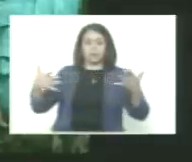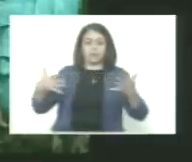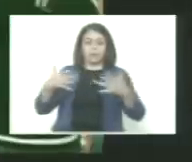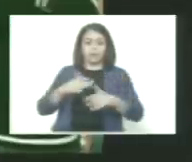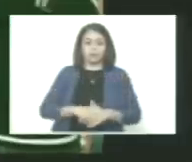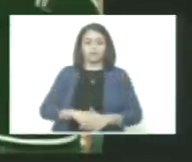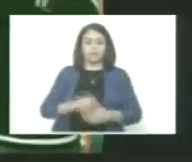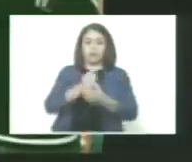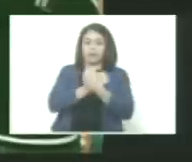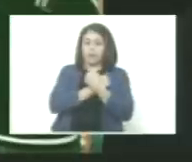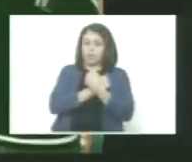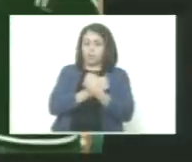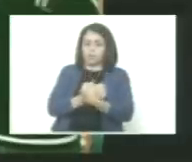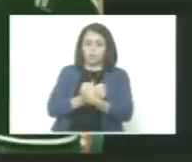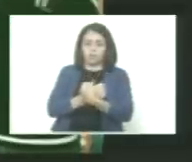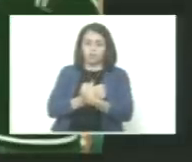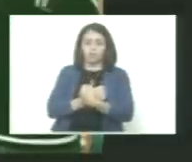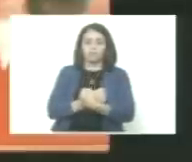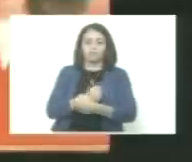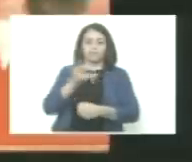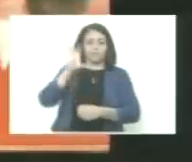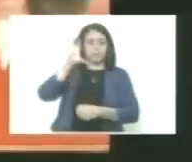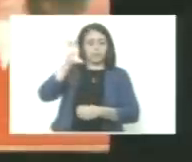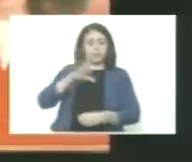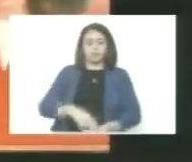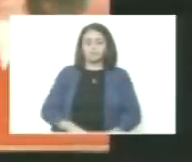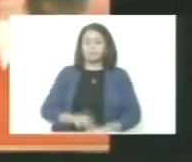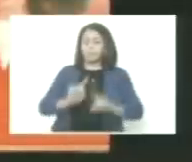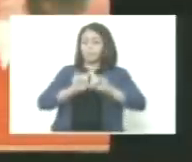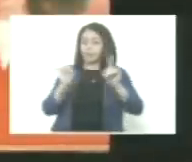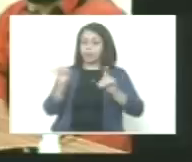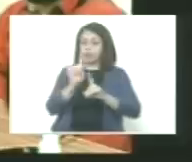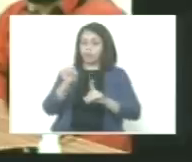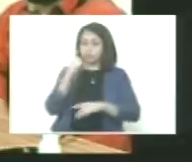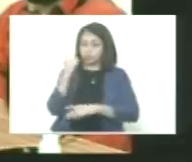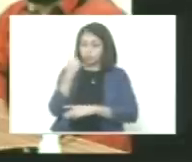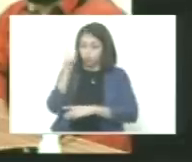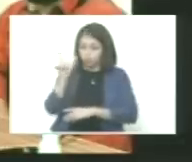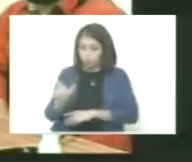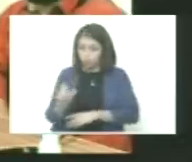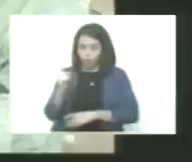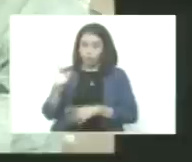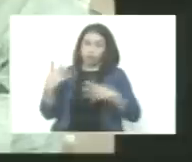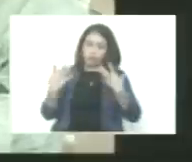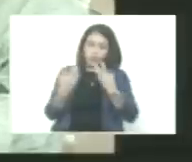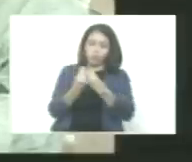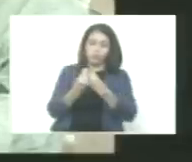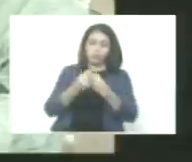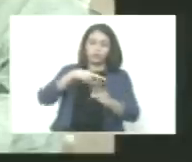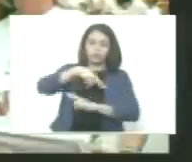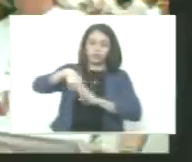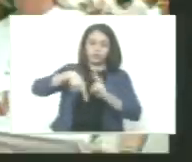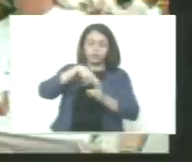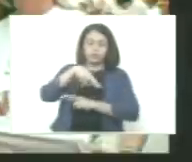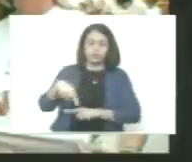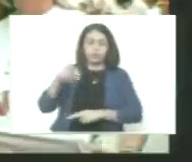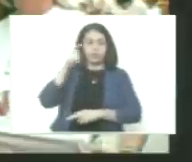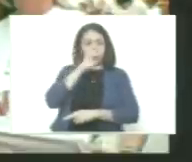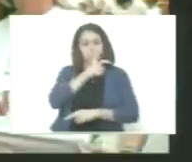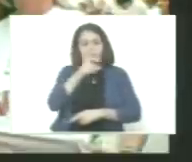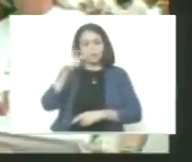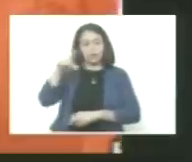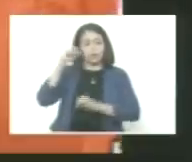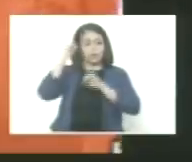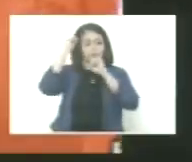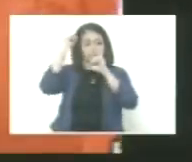en su amor a esta patria, pero no anda solo, anda con la revolución y con el pueblo.